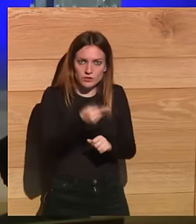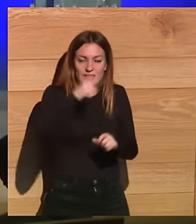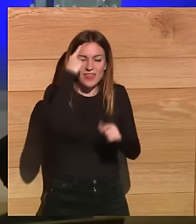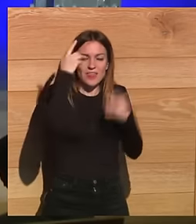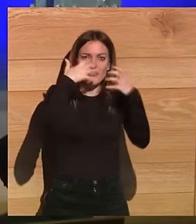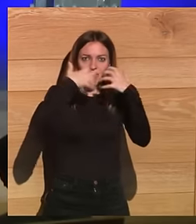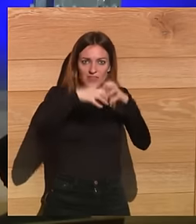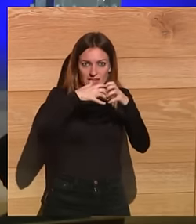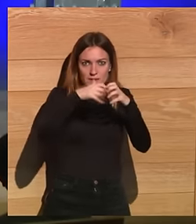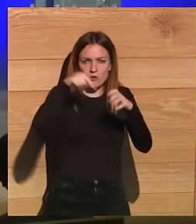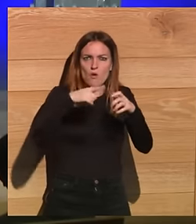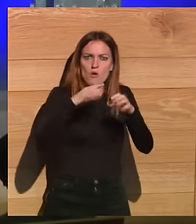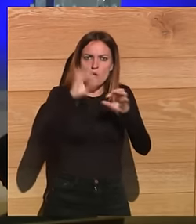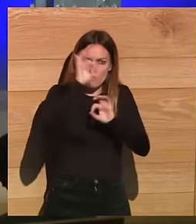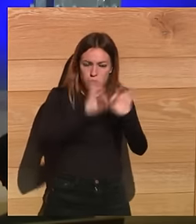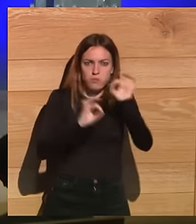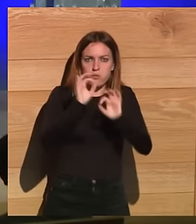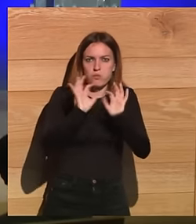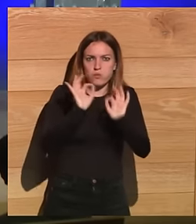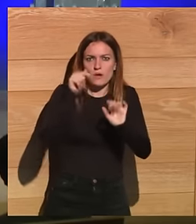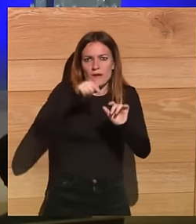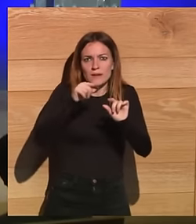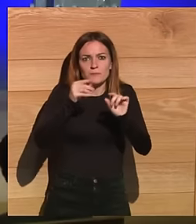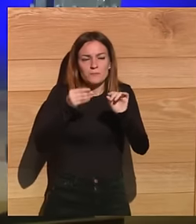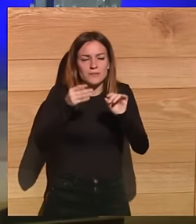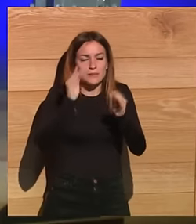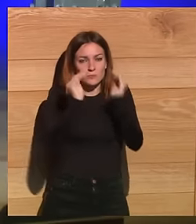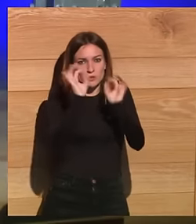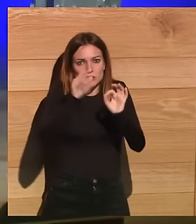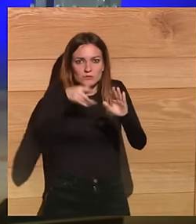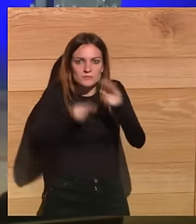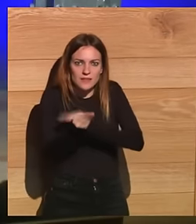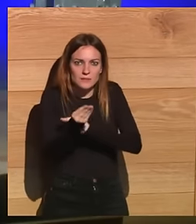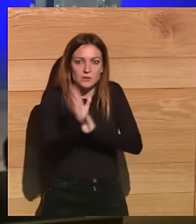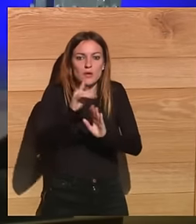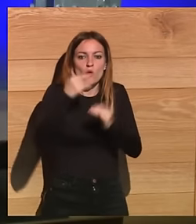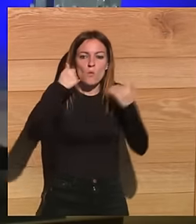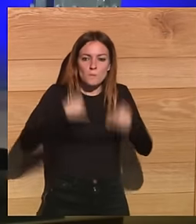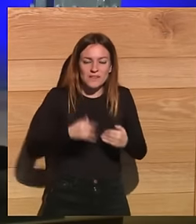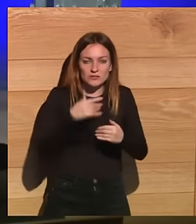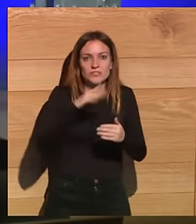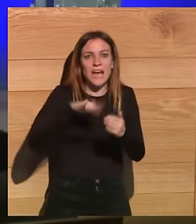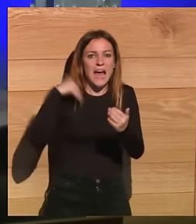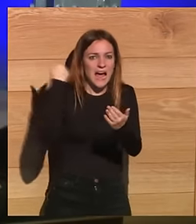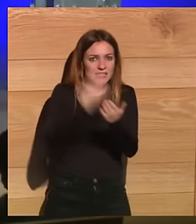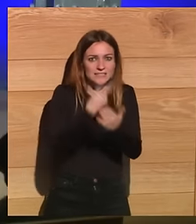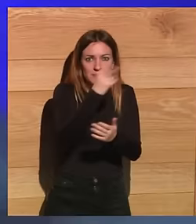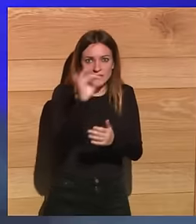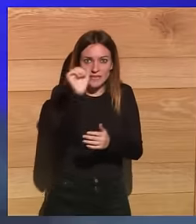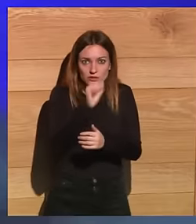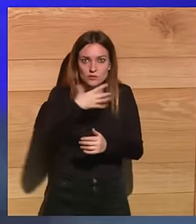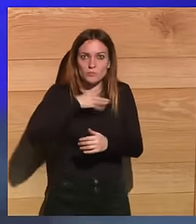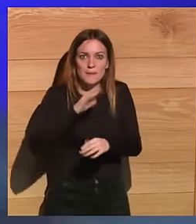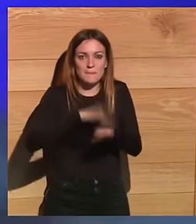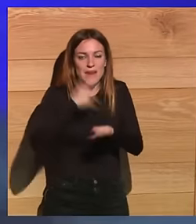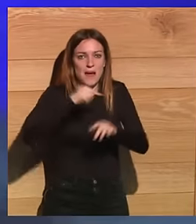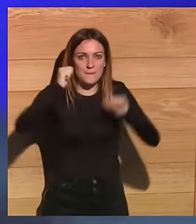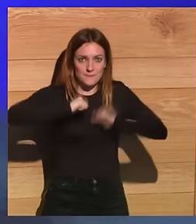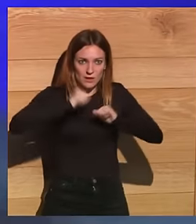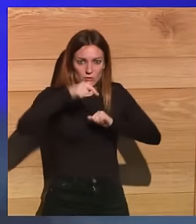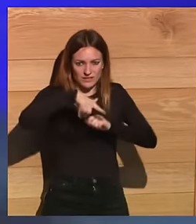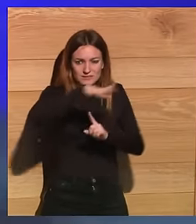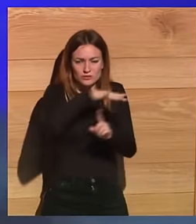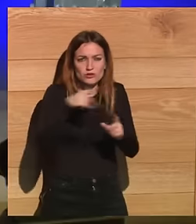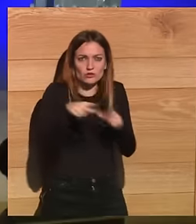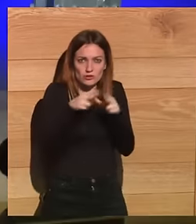cerebro está muy organizado en el momento del nacimiento, pero en los humanos tarda 20 años para madurar en un entorno social. Entonces no